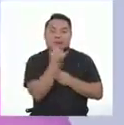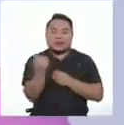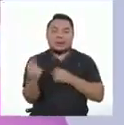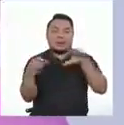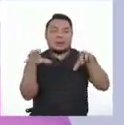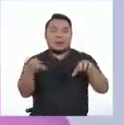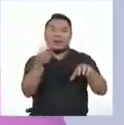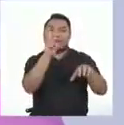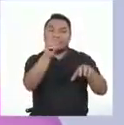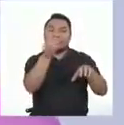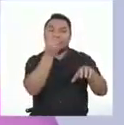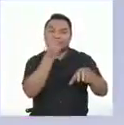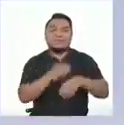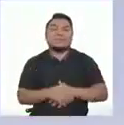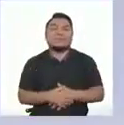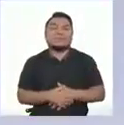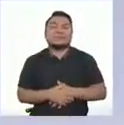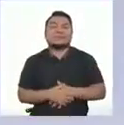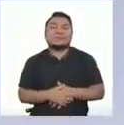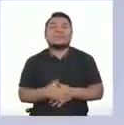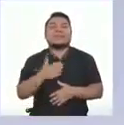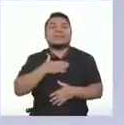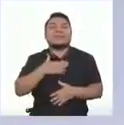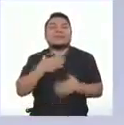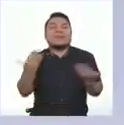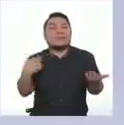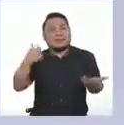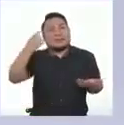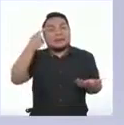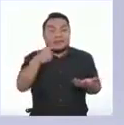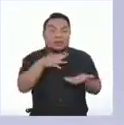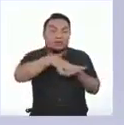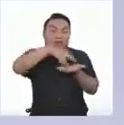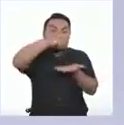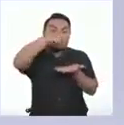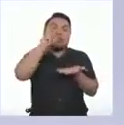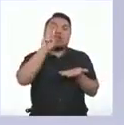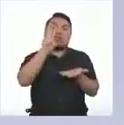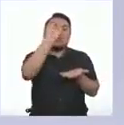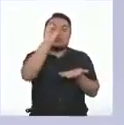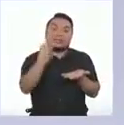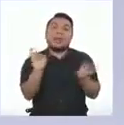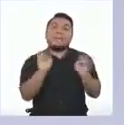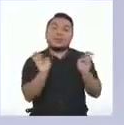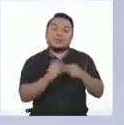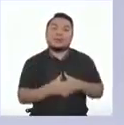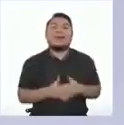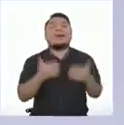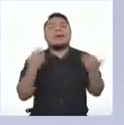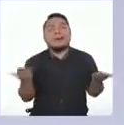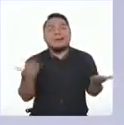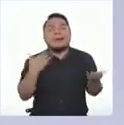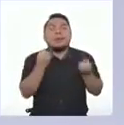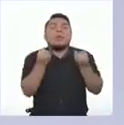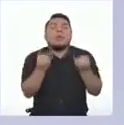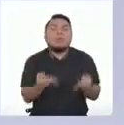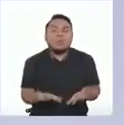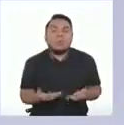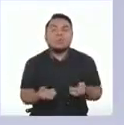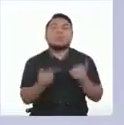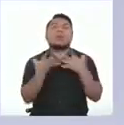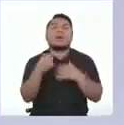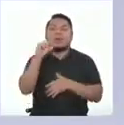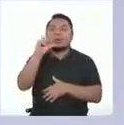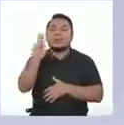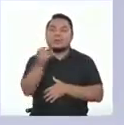uno de estos 2 alimentos. Yo averigüé que el chuño tiene 2% de proteína, entonces debo calcular